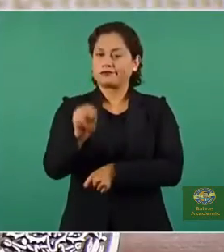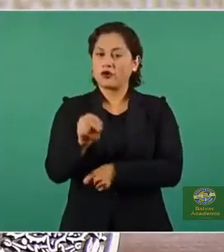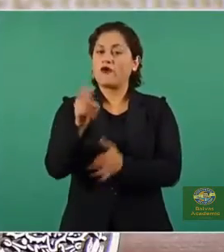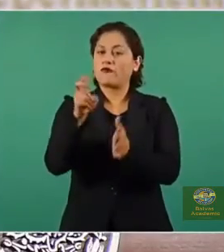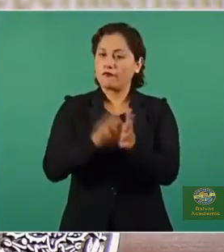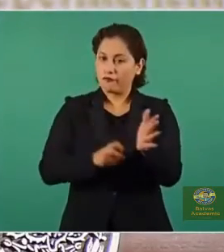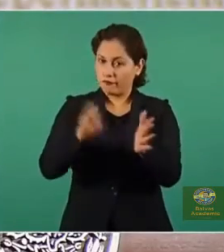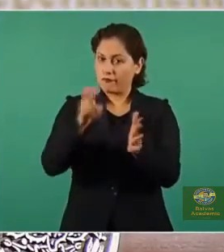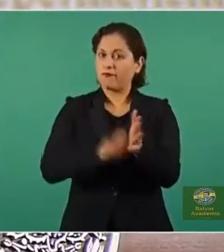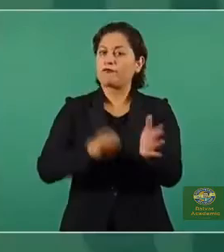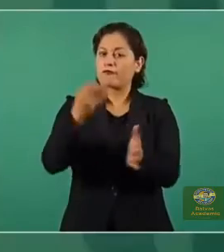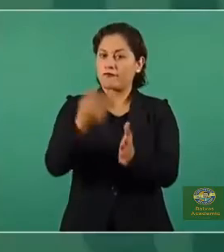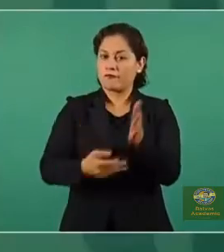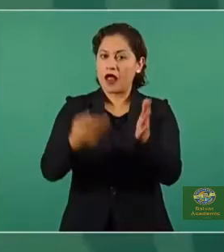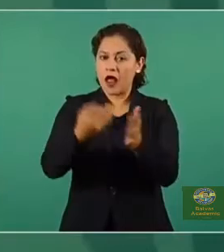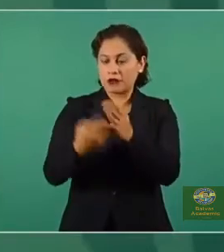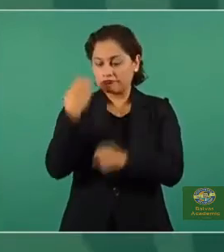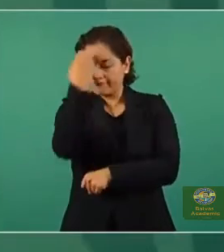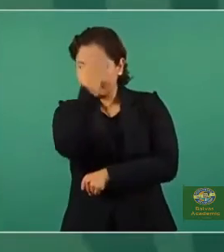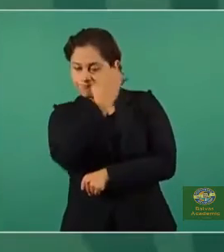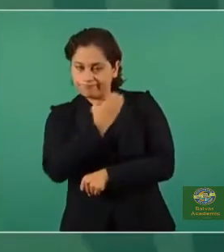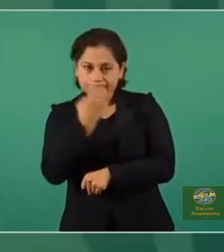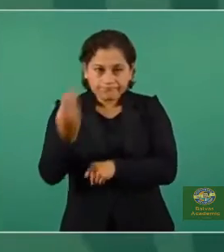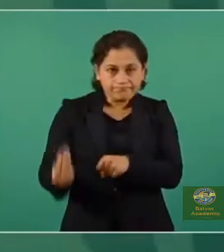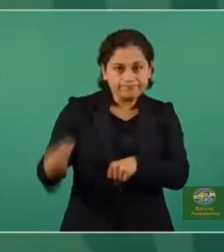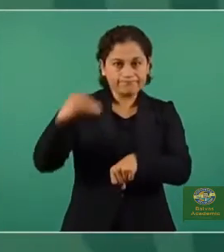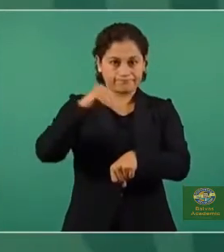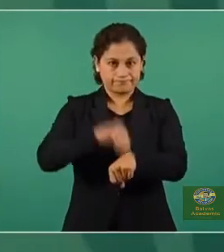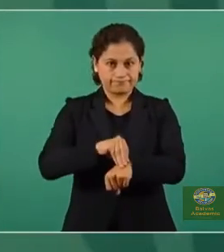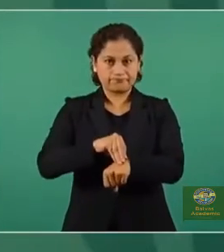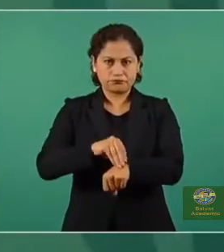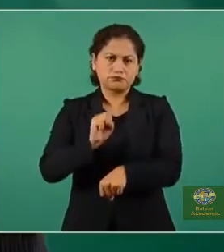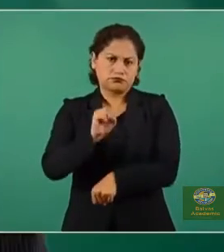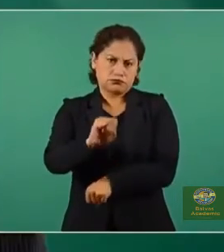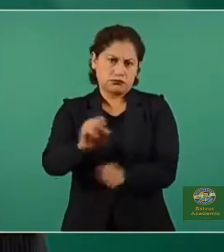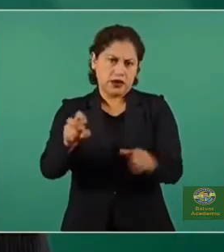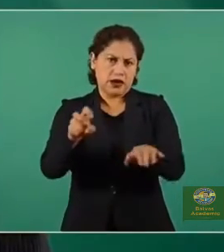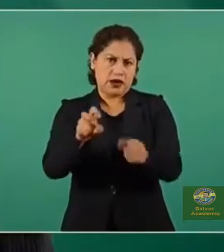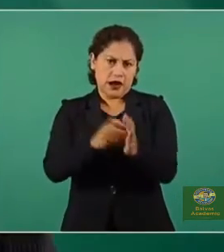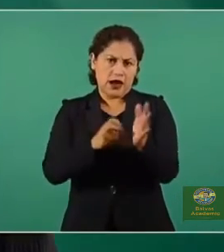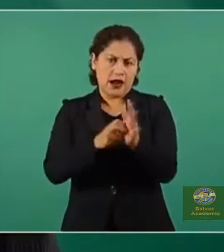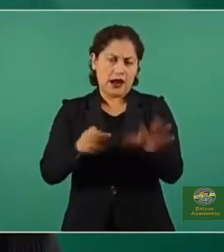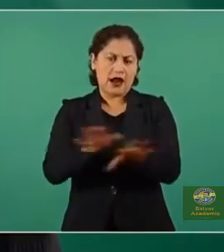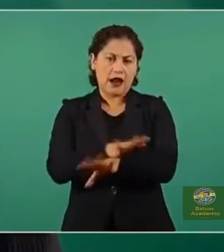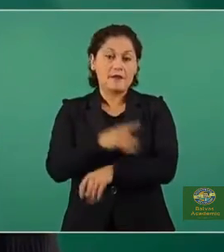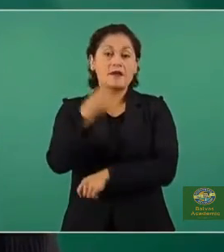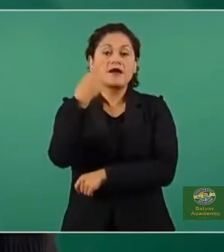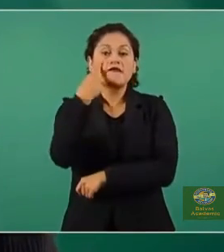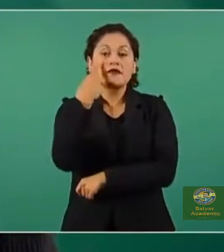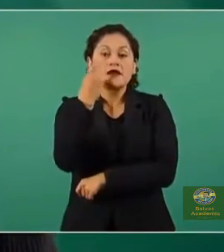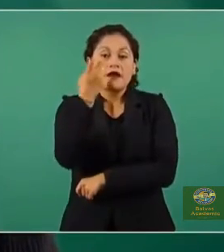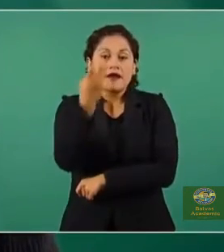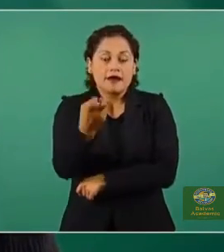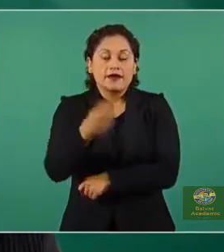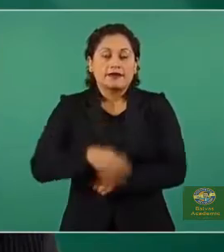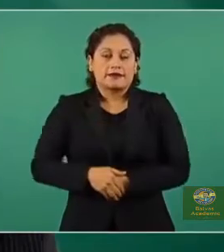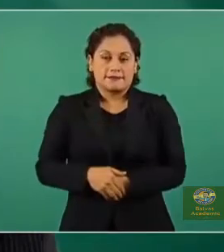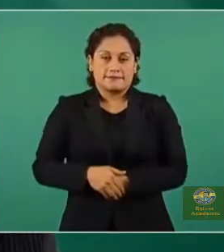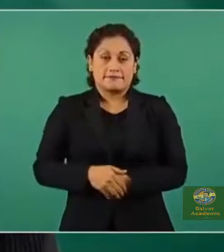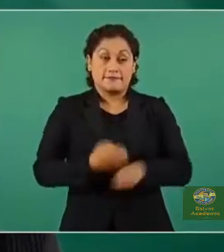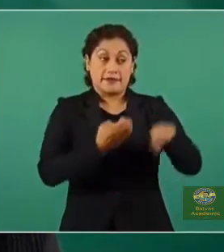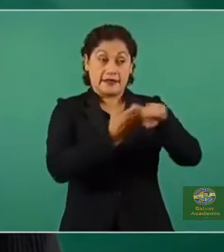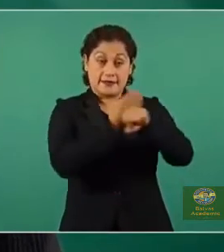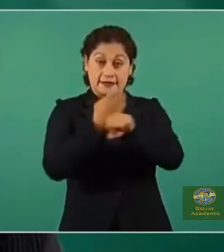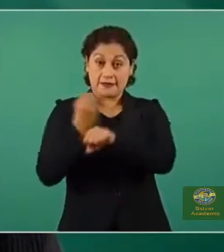y en proceso de determinar algunas situaciones que por cierto sí hubo cambios. Una de ellas fue, fíjense esa, muchos secretarios de los